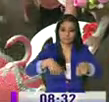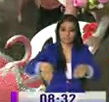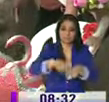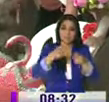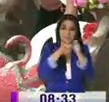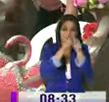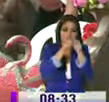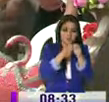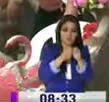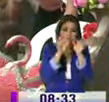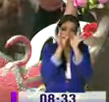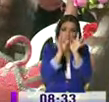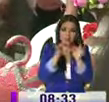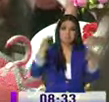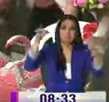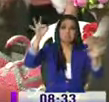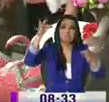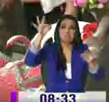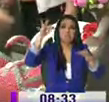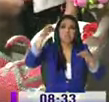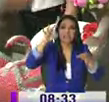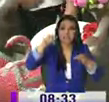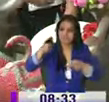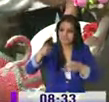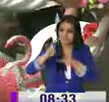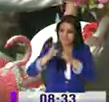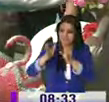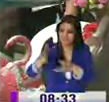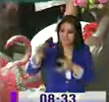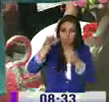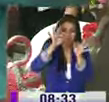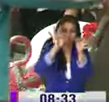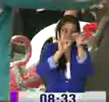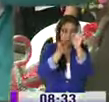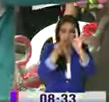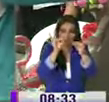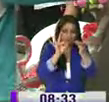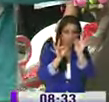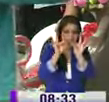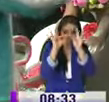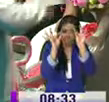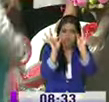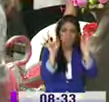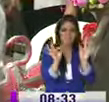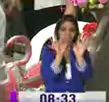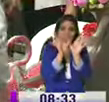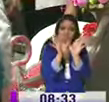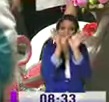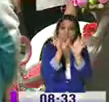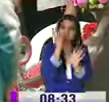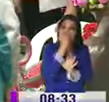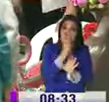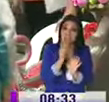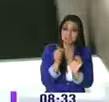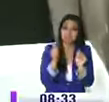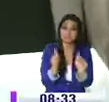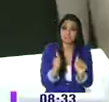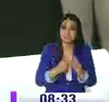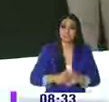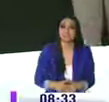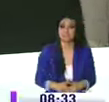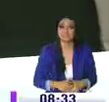también como lo hacen mis vecinas de aquí que son muy lindas muy ajetreo sas en sus cosas